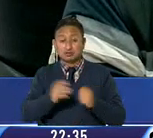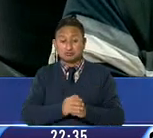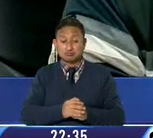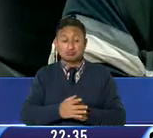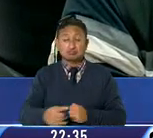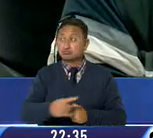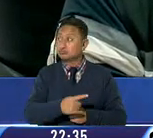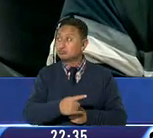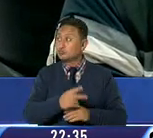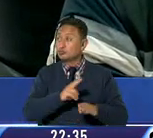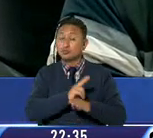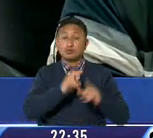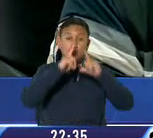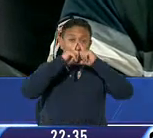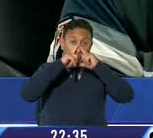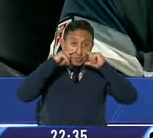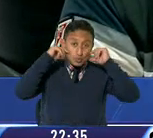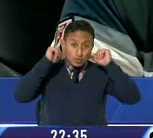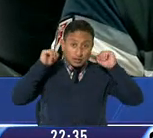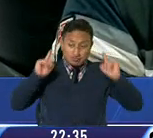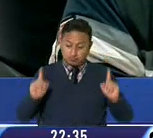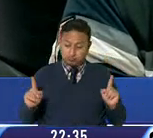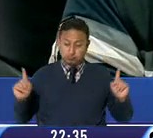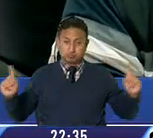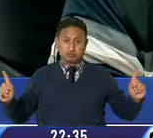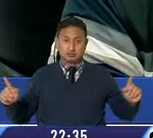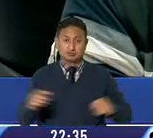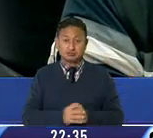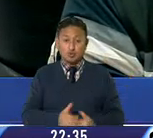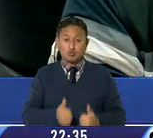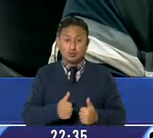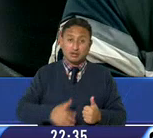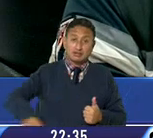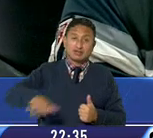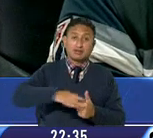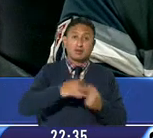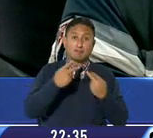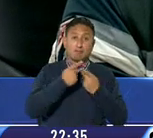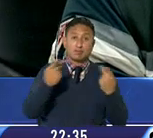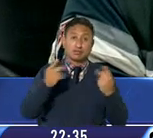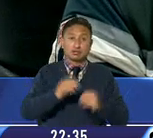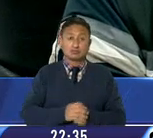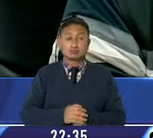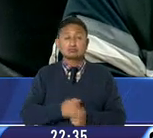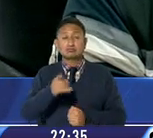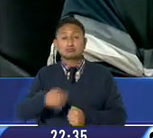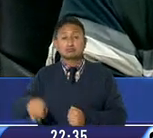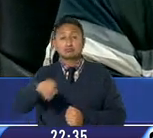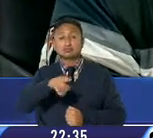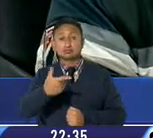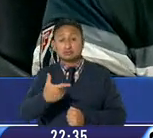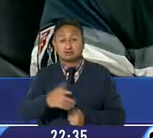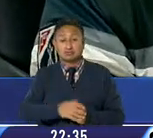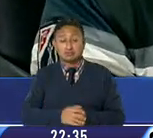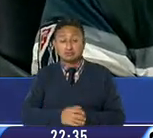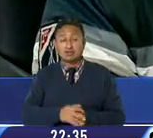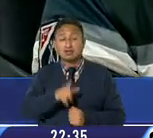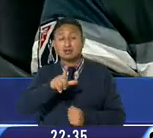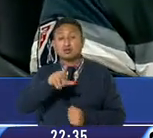de la mascarilla, de las medidas de bioseguridad, el buen uso del espacio público, que los establecimientos no hagan mal uso de la LUAE